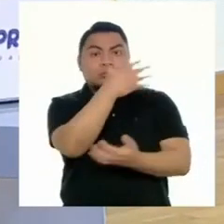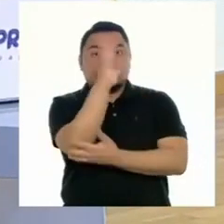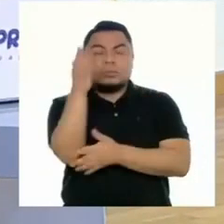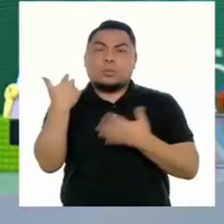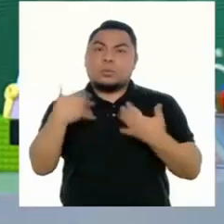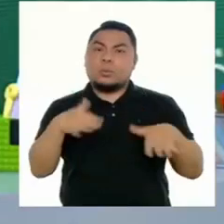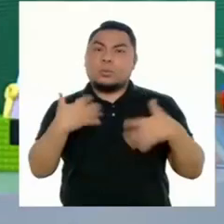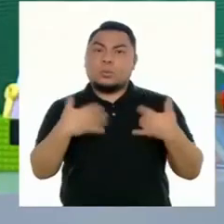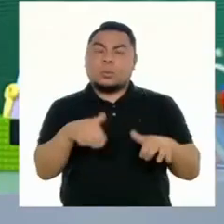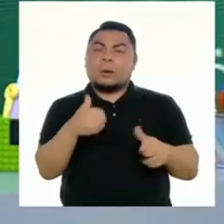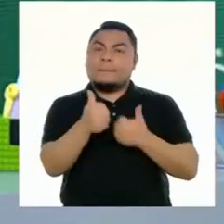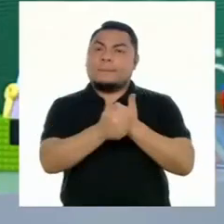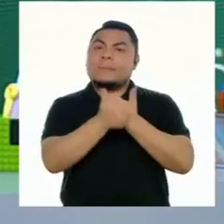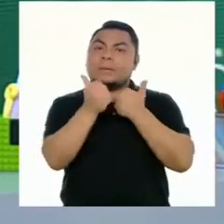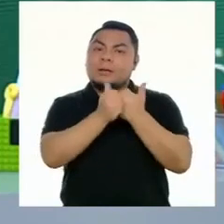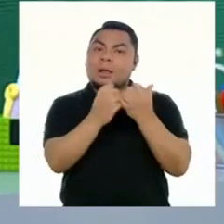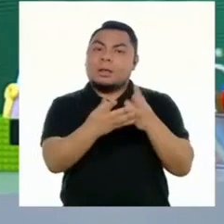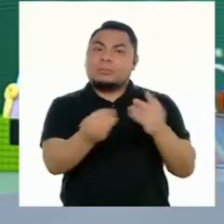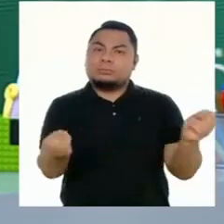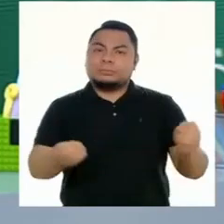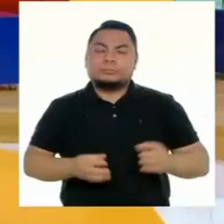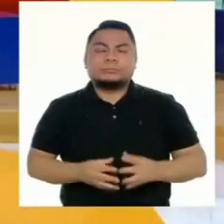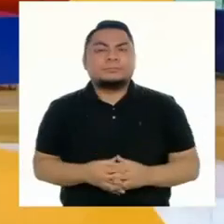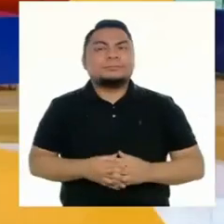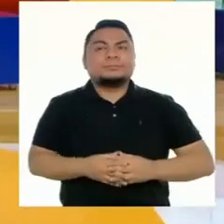en juego.